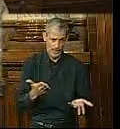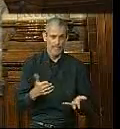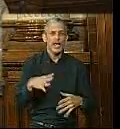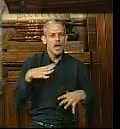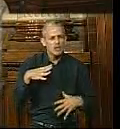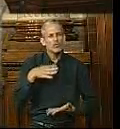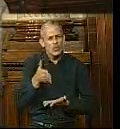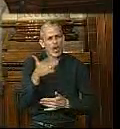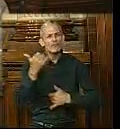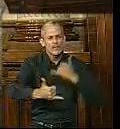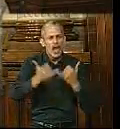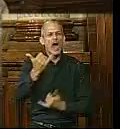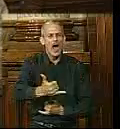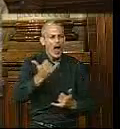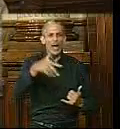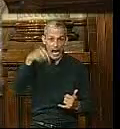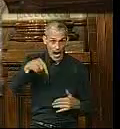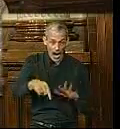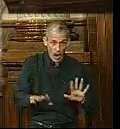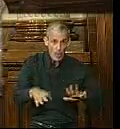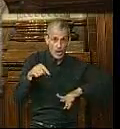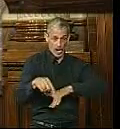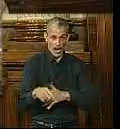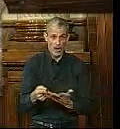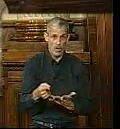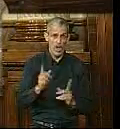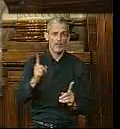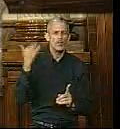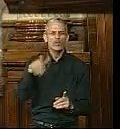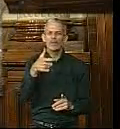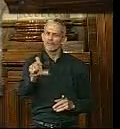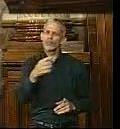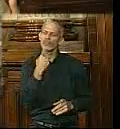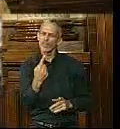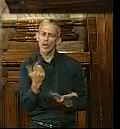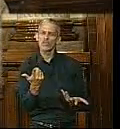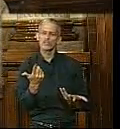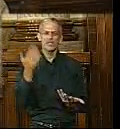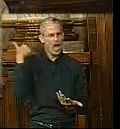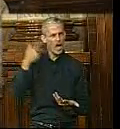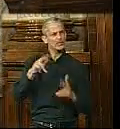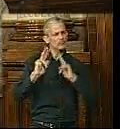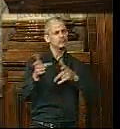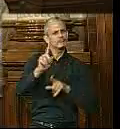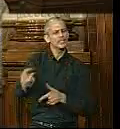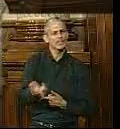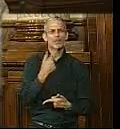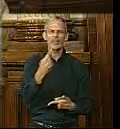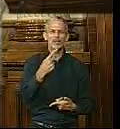todavía hay, ahora hay, en este momento, como decía el tape y como lo dijimos antes,